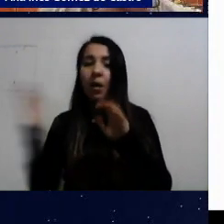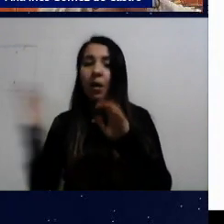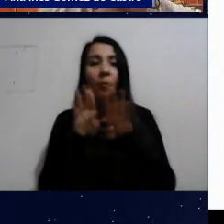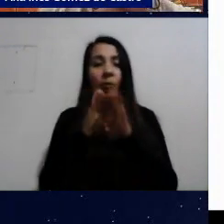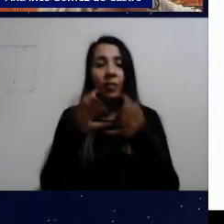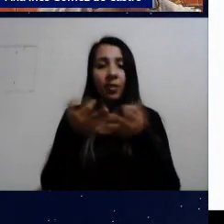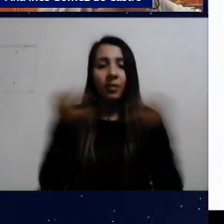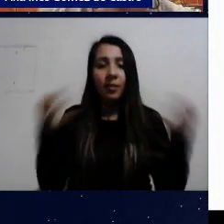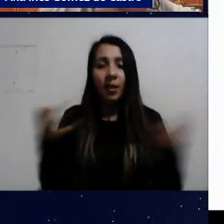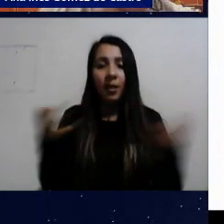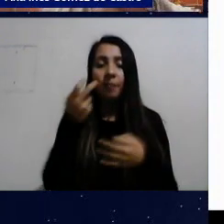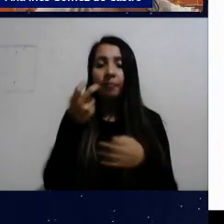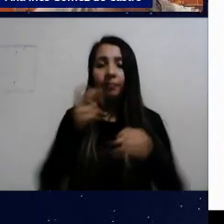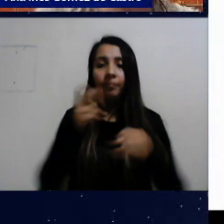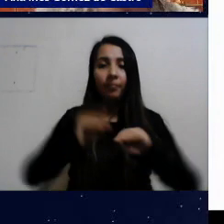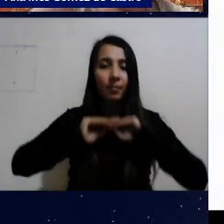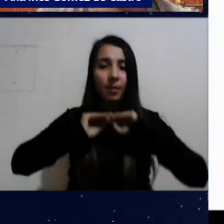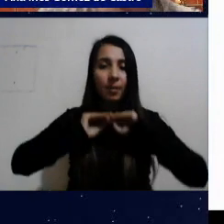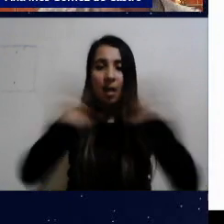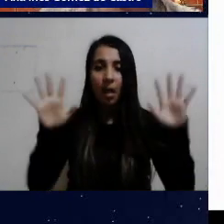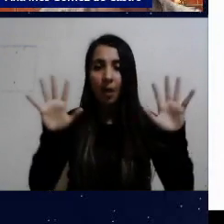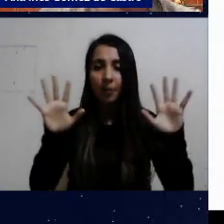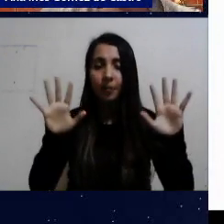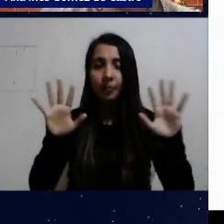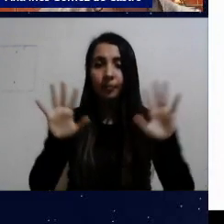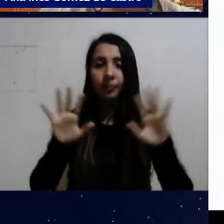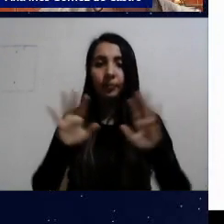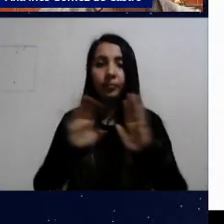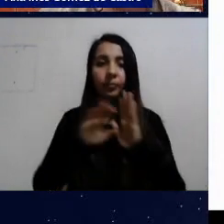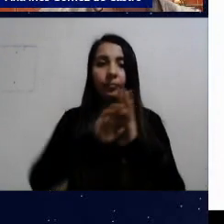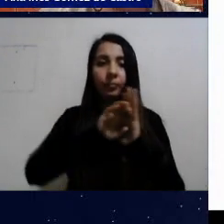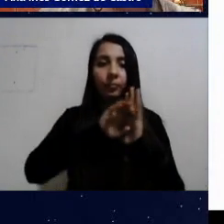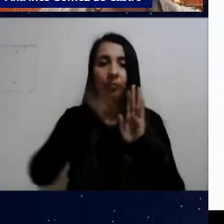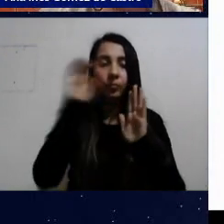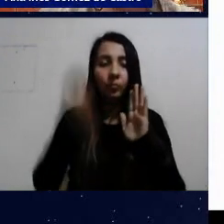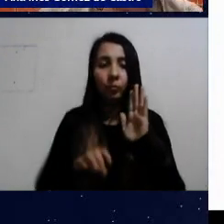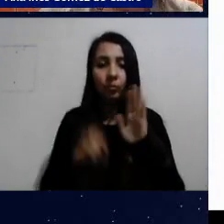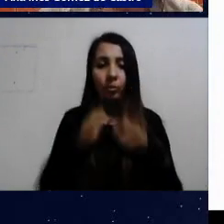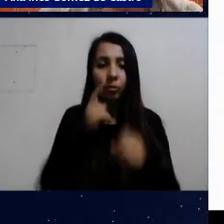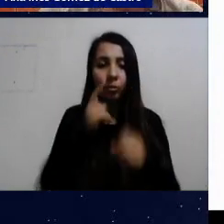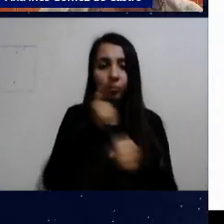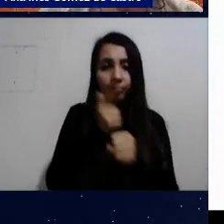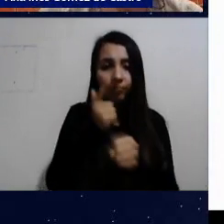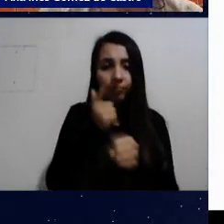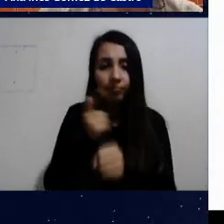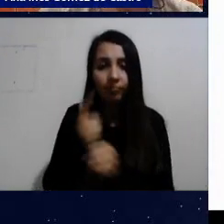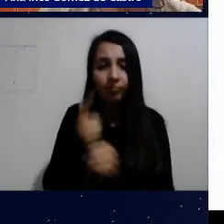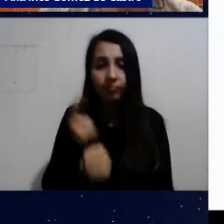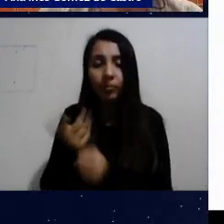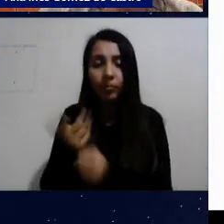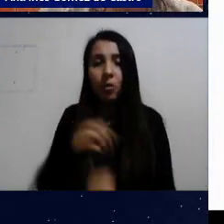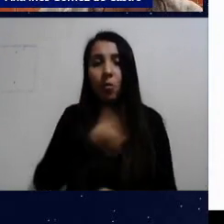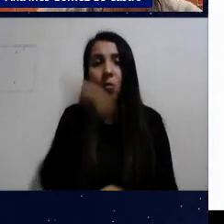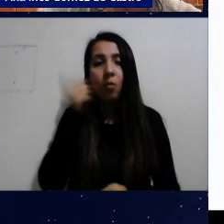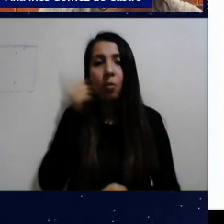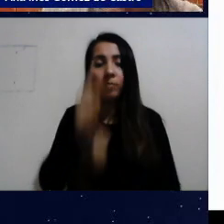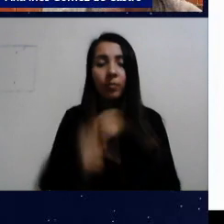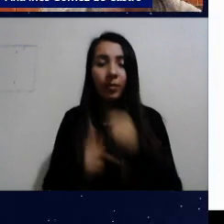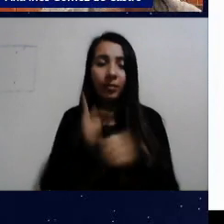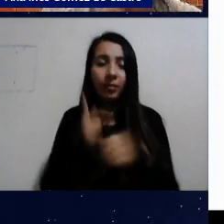claro en, por ejemplo, intentar detectar otros planetas como la Tierra